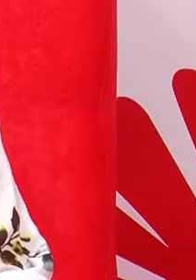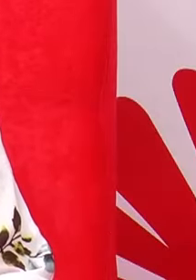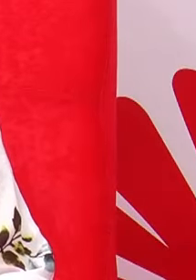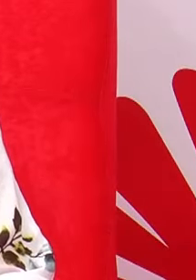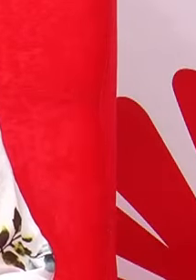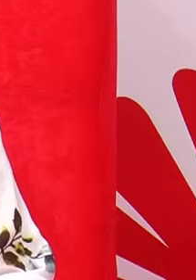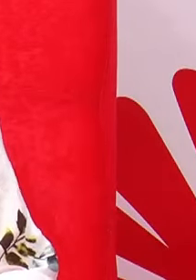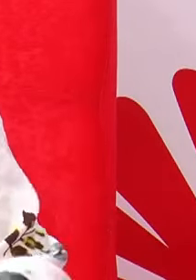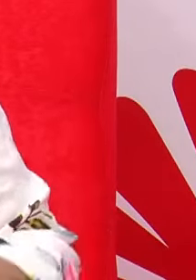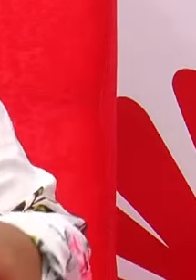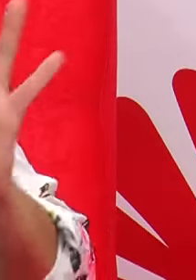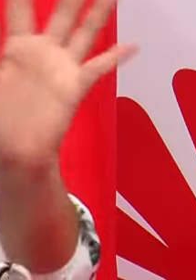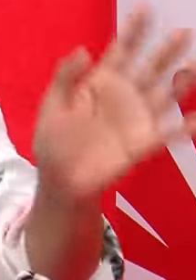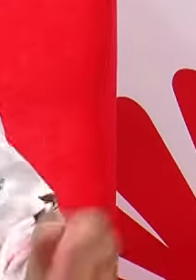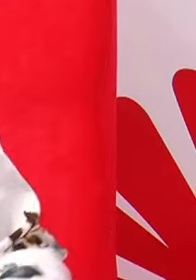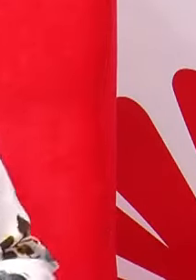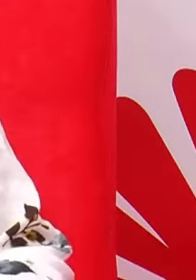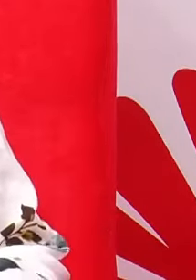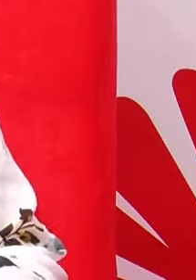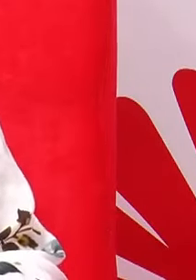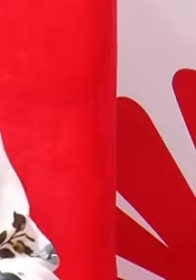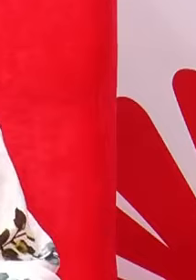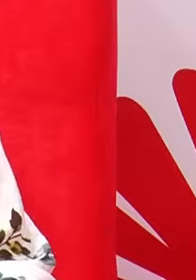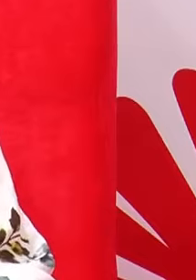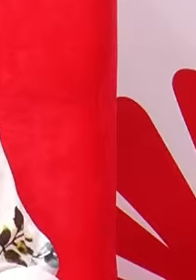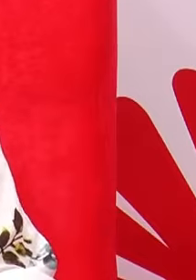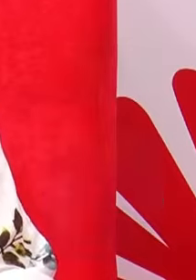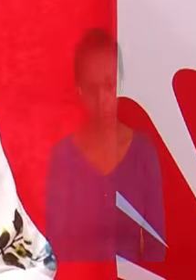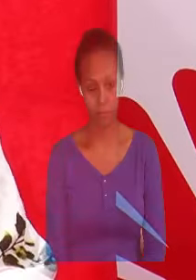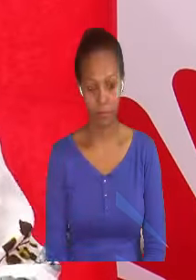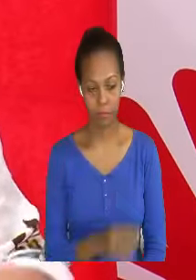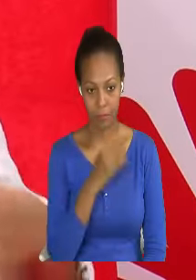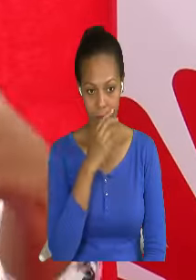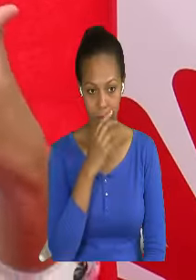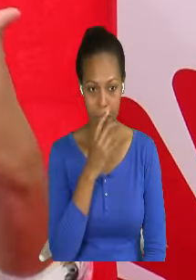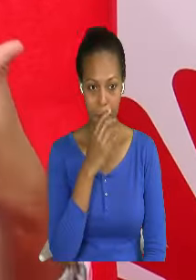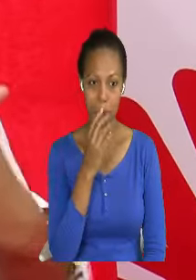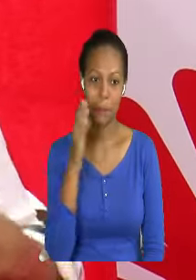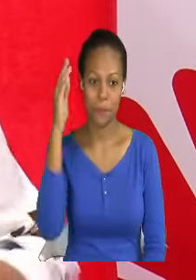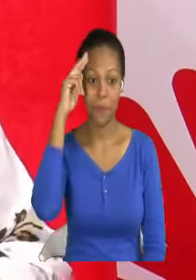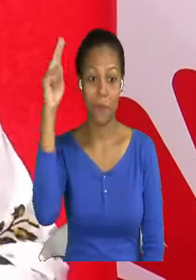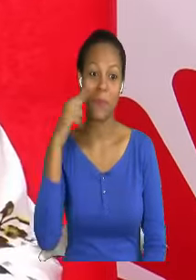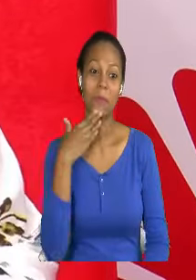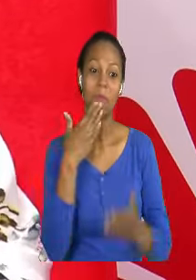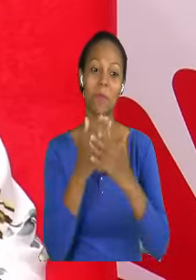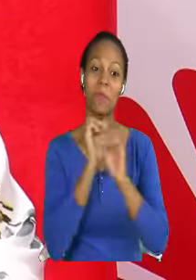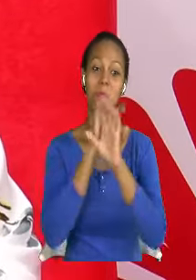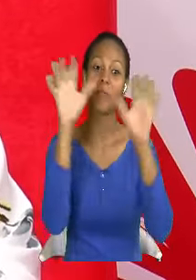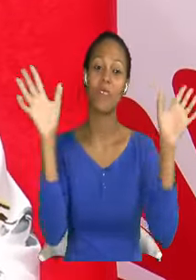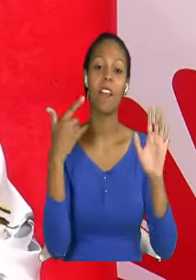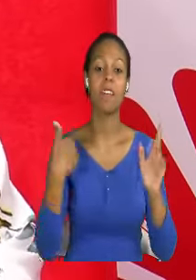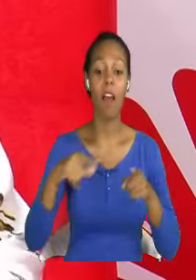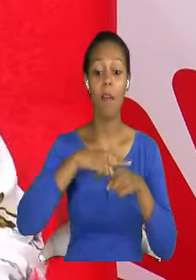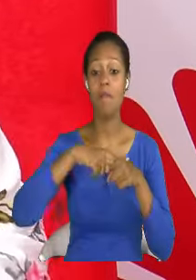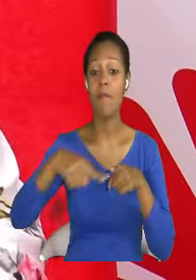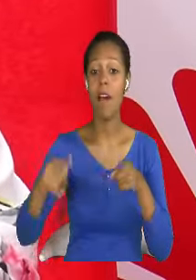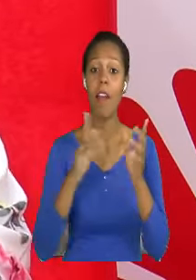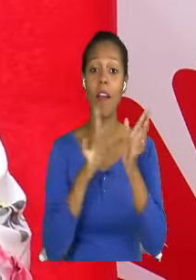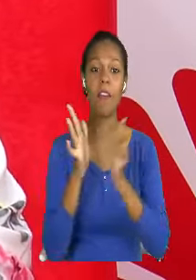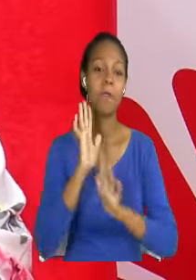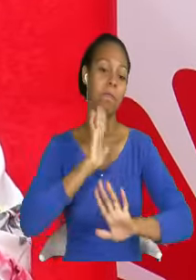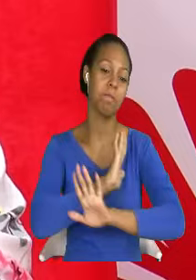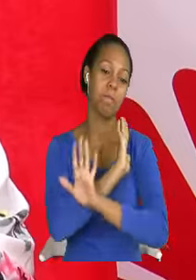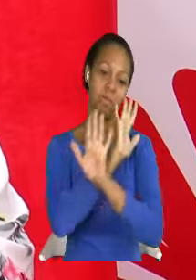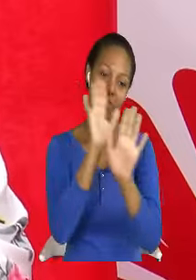muy, pero muy buenos días. Ya regresamos de vacaciones, ya se acabó la Semana Santa. Espero que todos hayan orado mucho, no solamente por nuestra